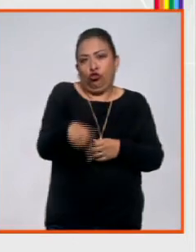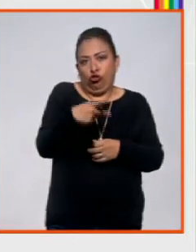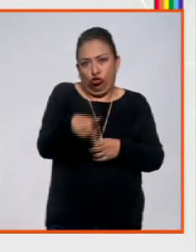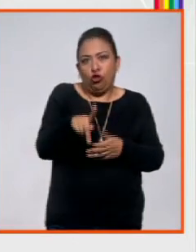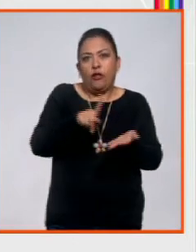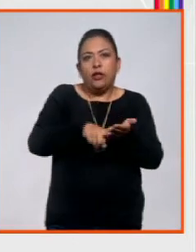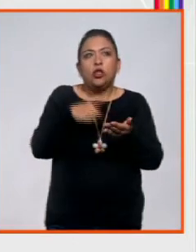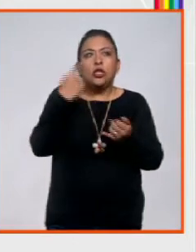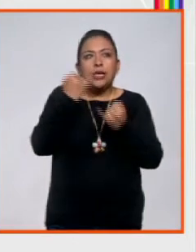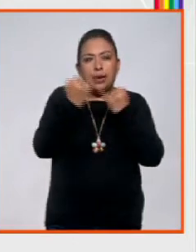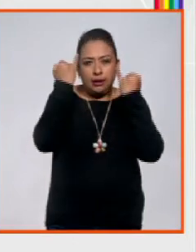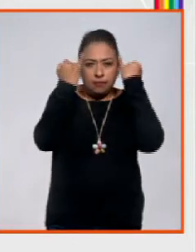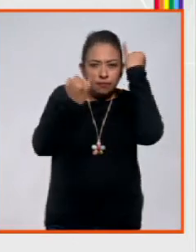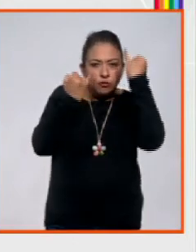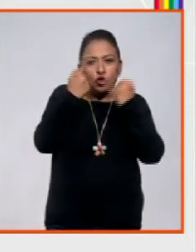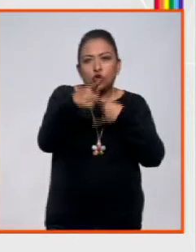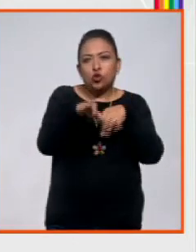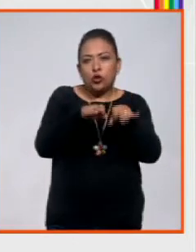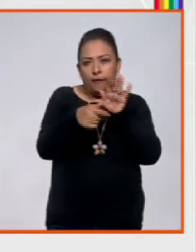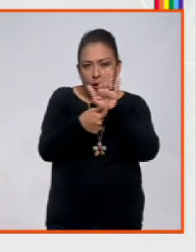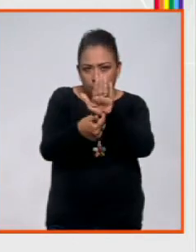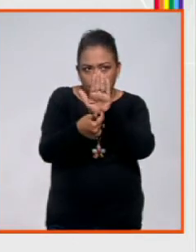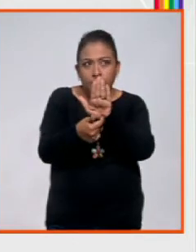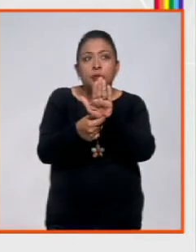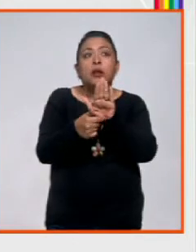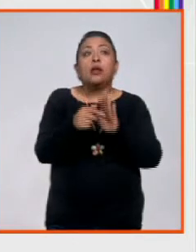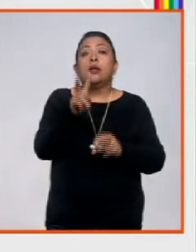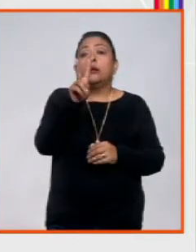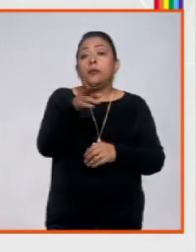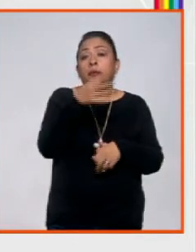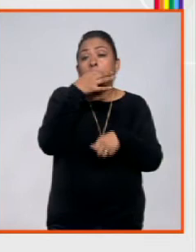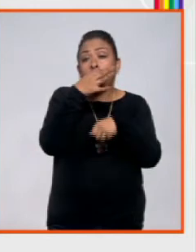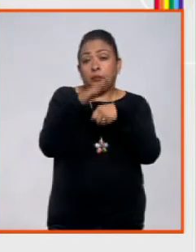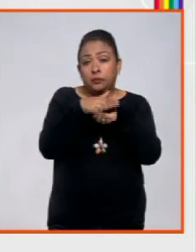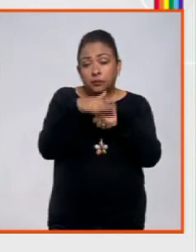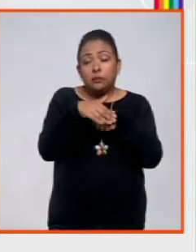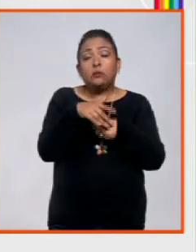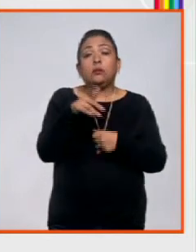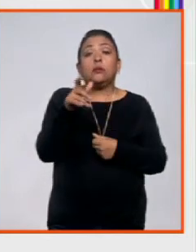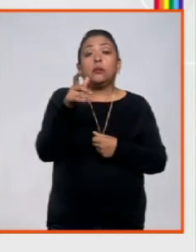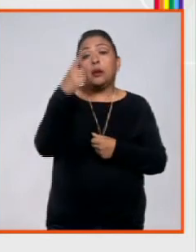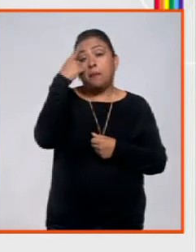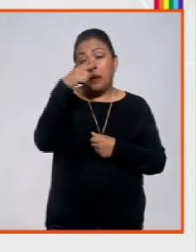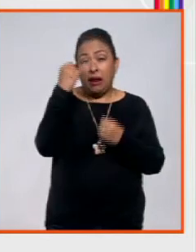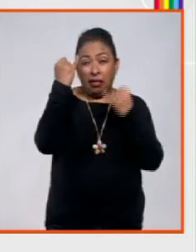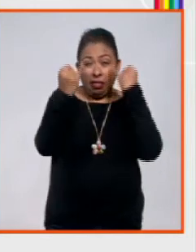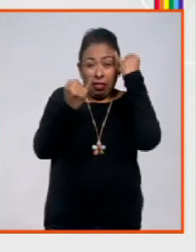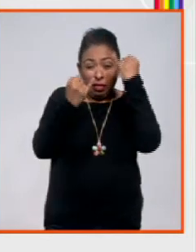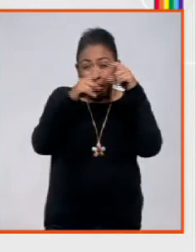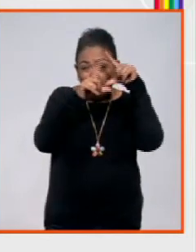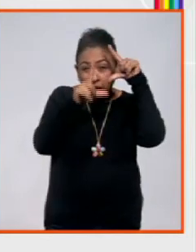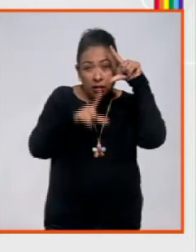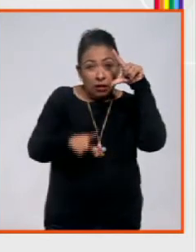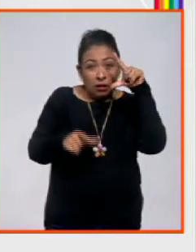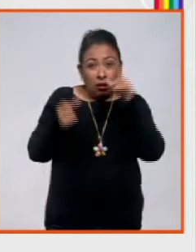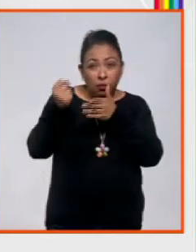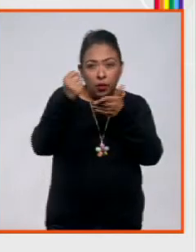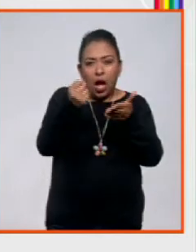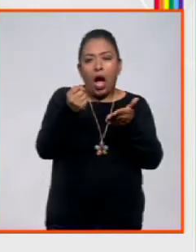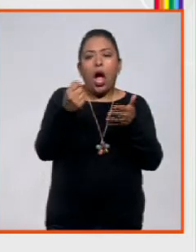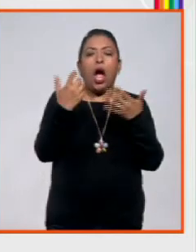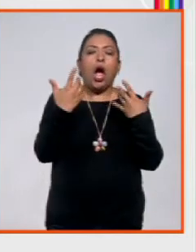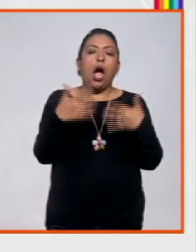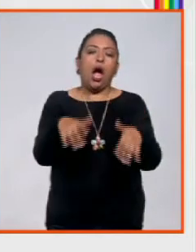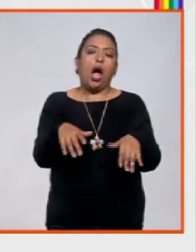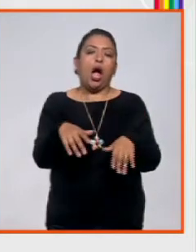través de los creadores el trabajo de los creadores quiero decir que que sostener la creatividad en un país no es un lujo es